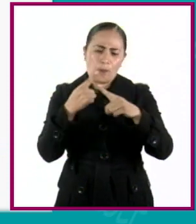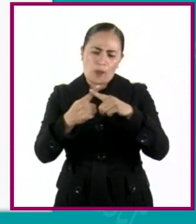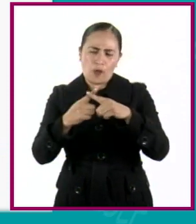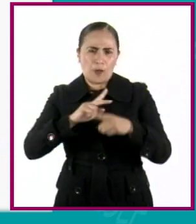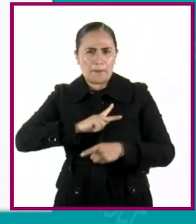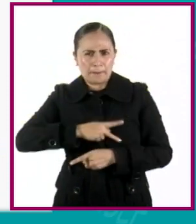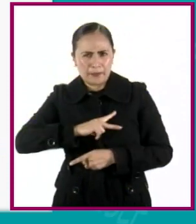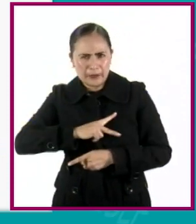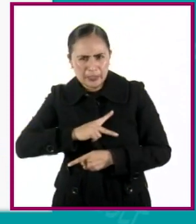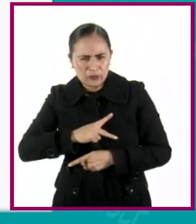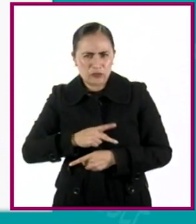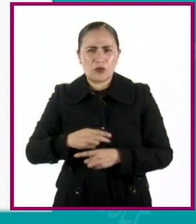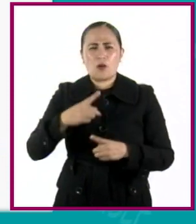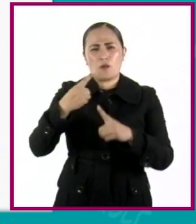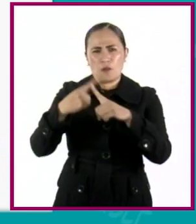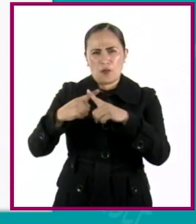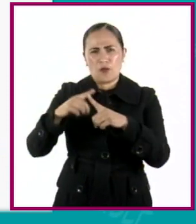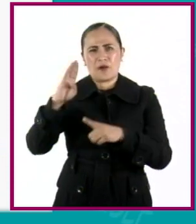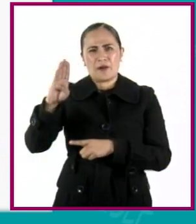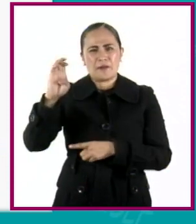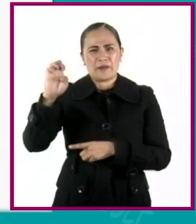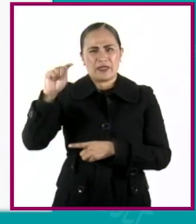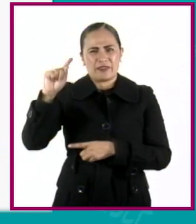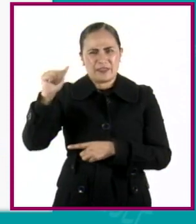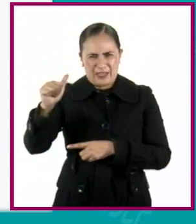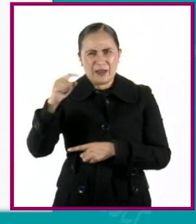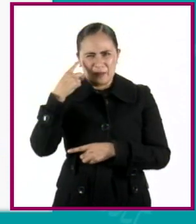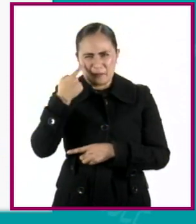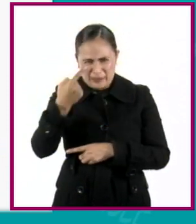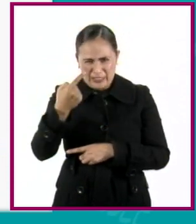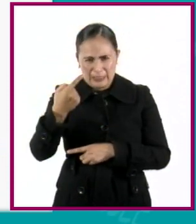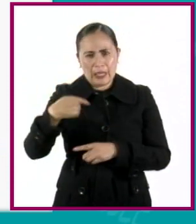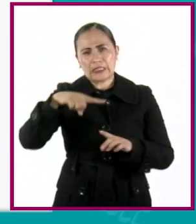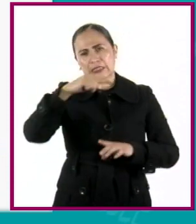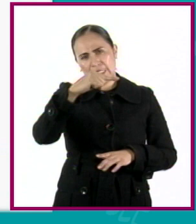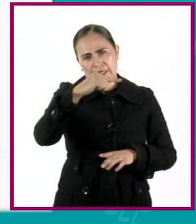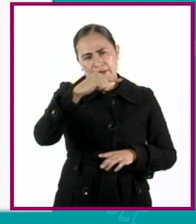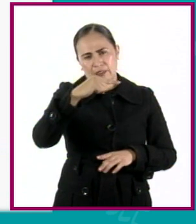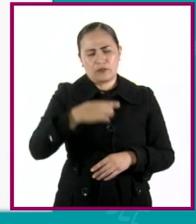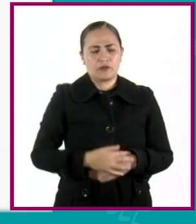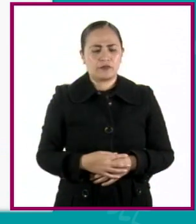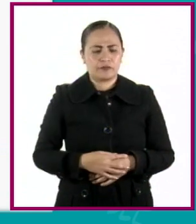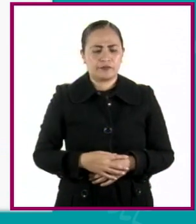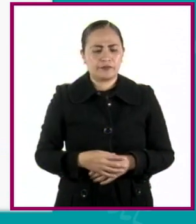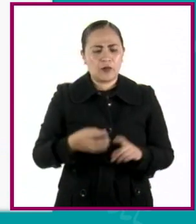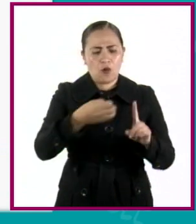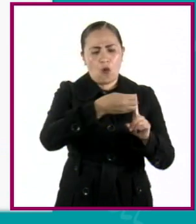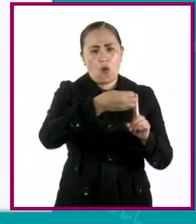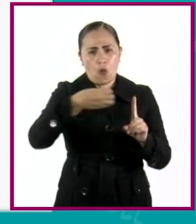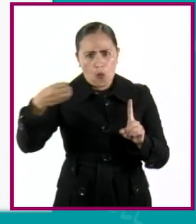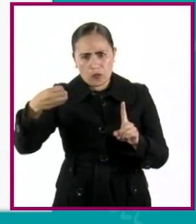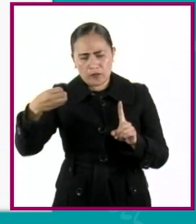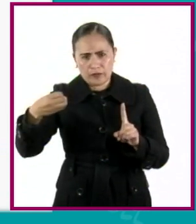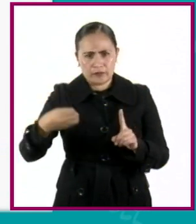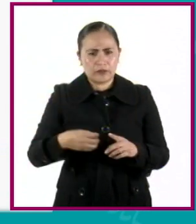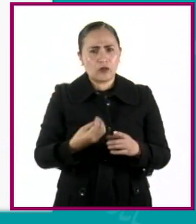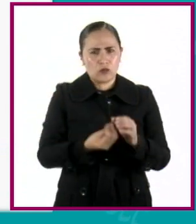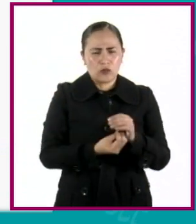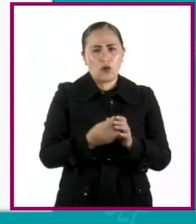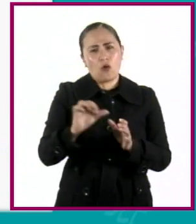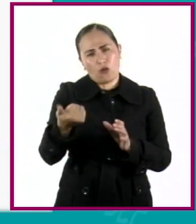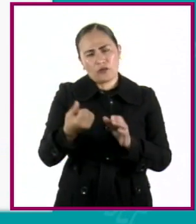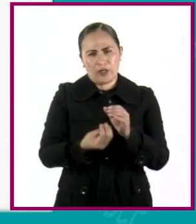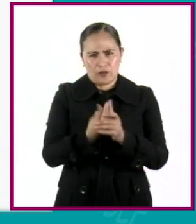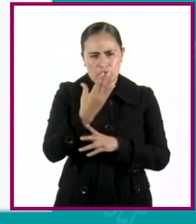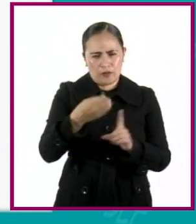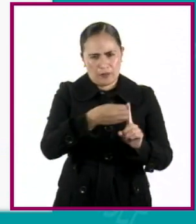por una constante beta. Si ven, es signo negativo. ¿Por qué? Porque salen de esta ecuación para entrar a esta otra. Y